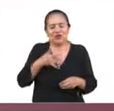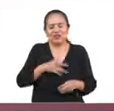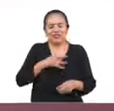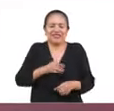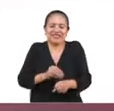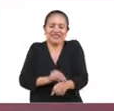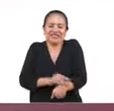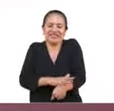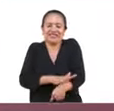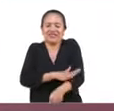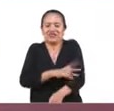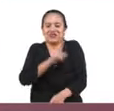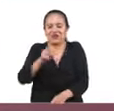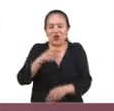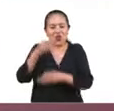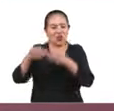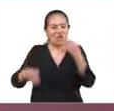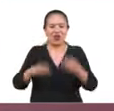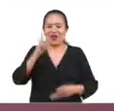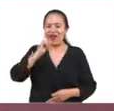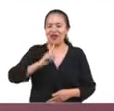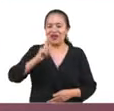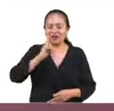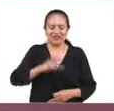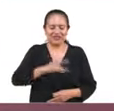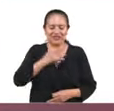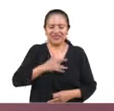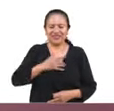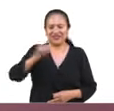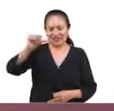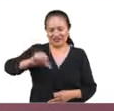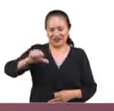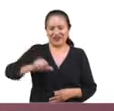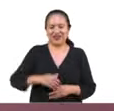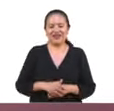estas energías femeninas tan fuertes que se están sintiendo